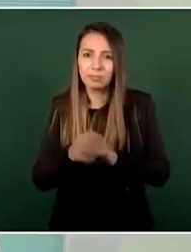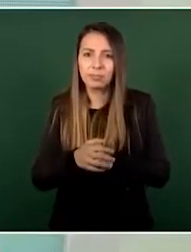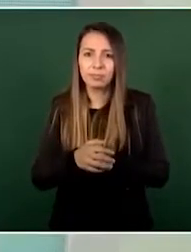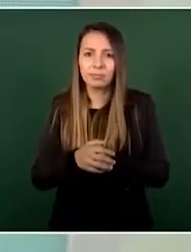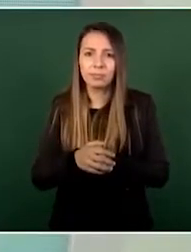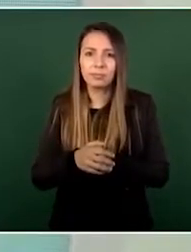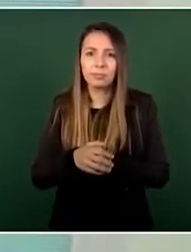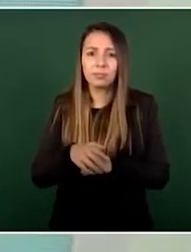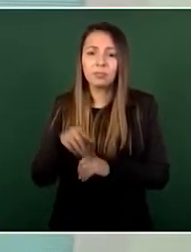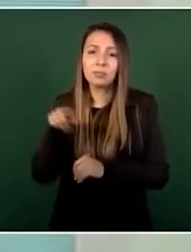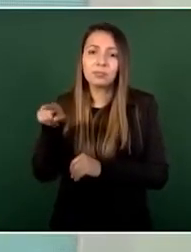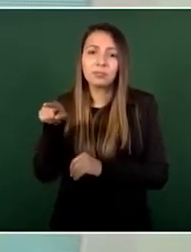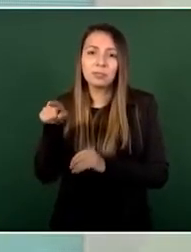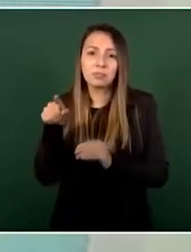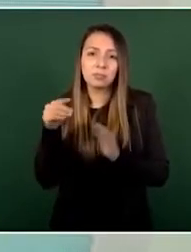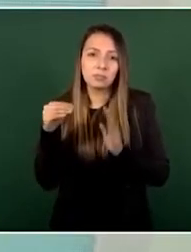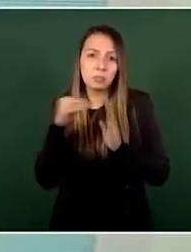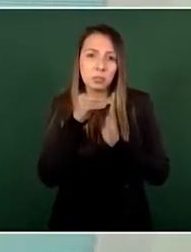y así fue